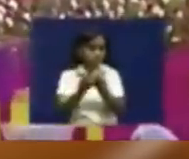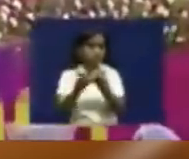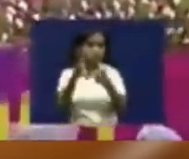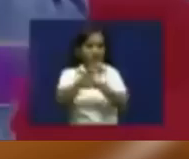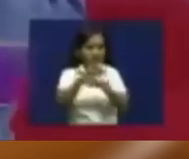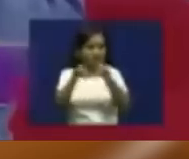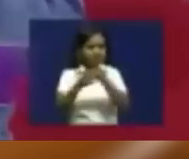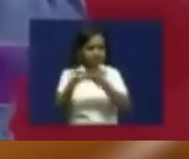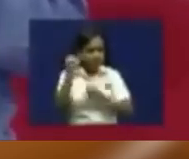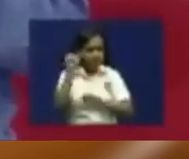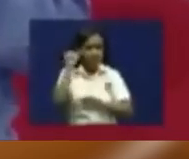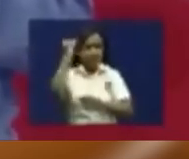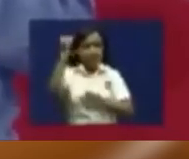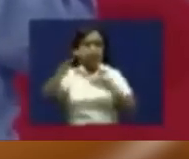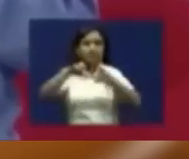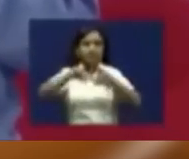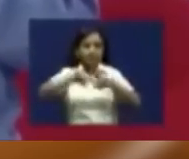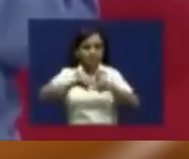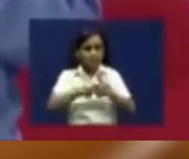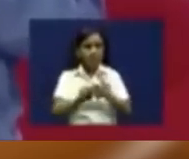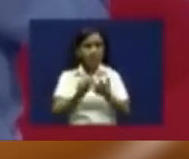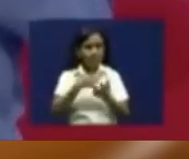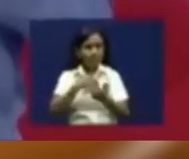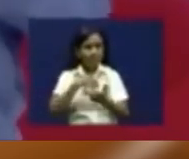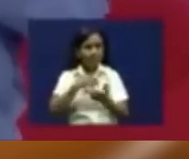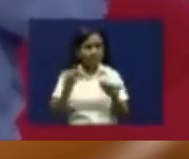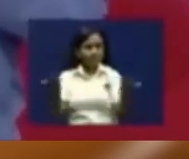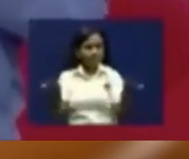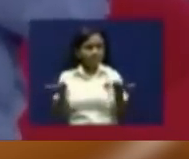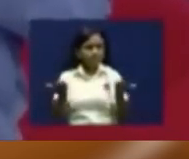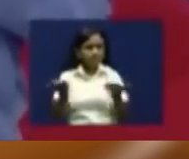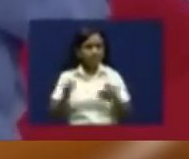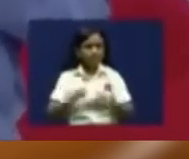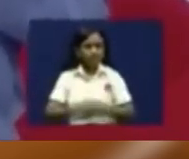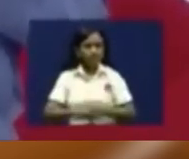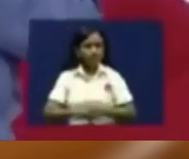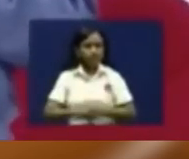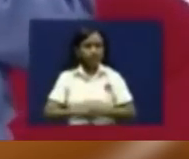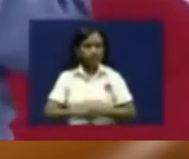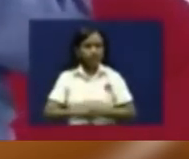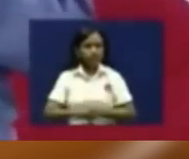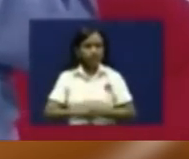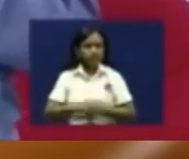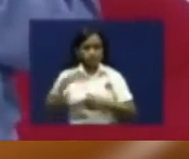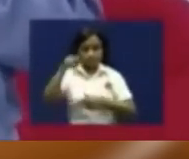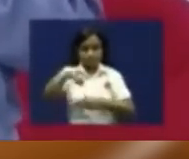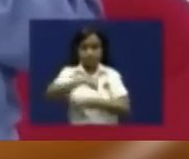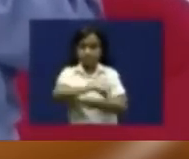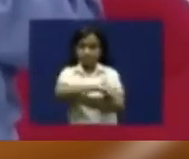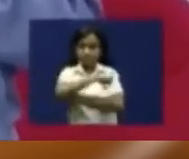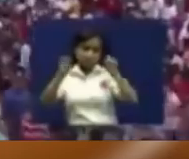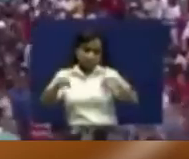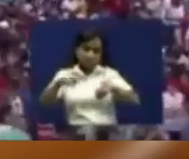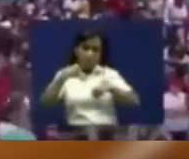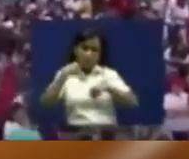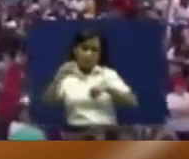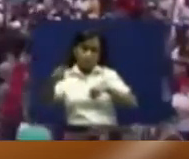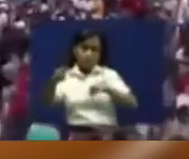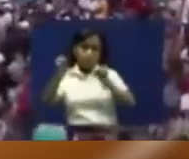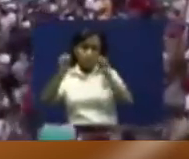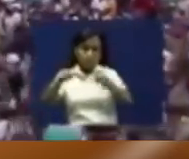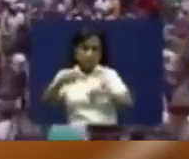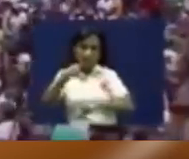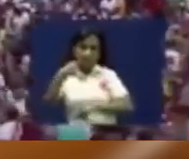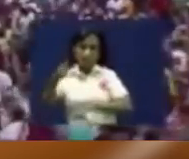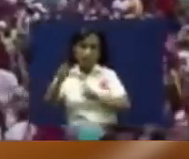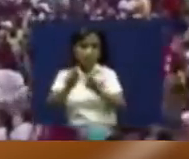John somer y el titular de Consejo Nacional de la República árabe yatori adou también